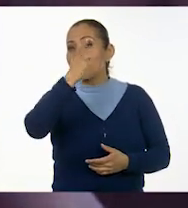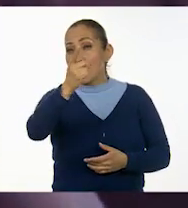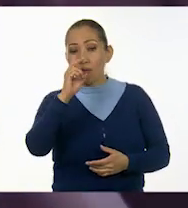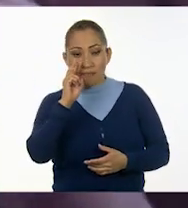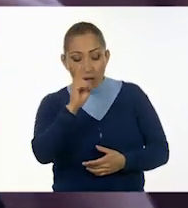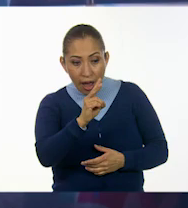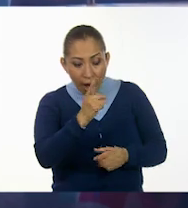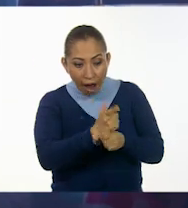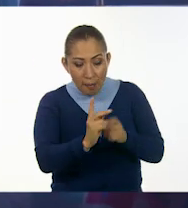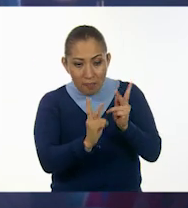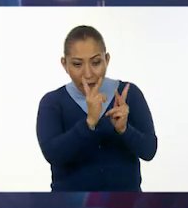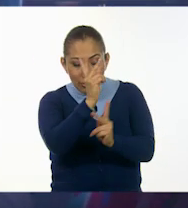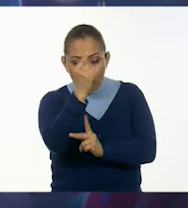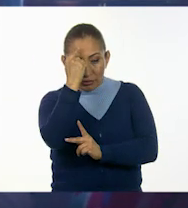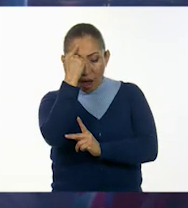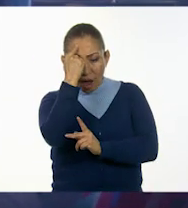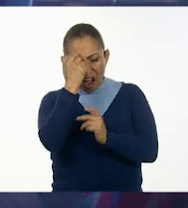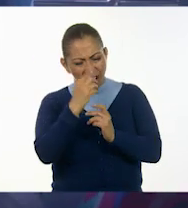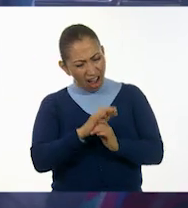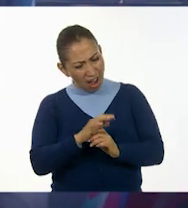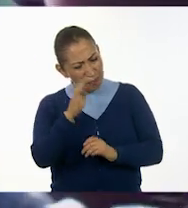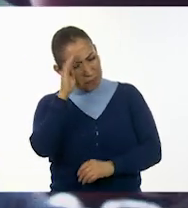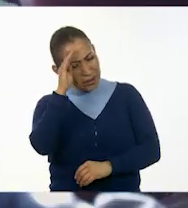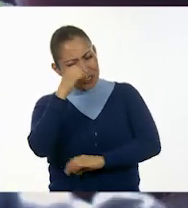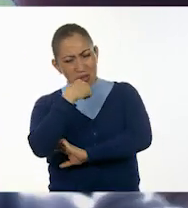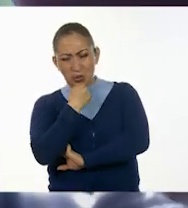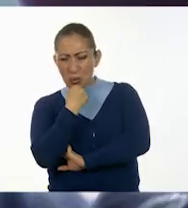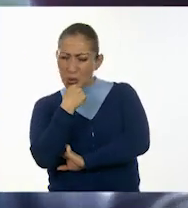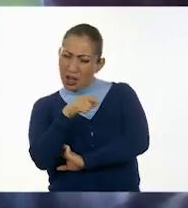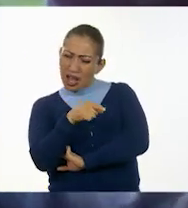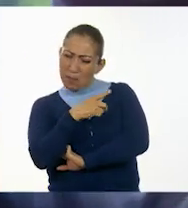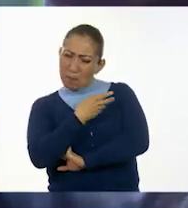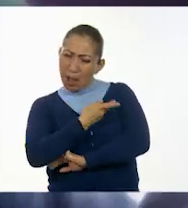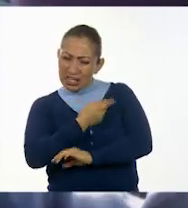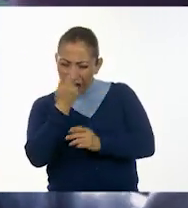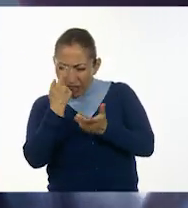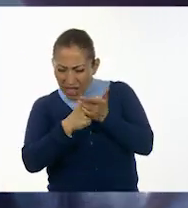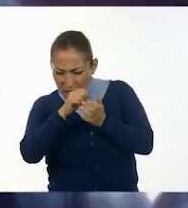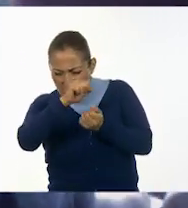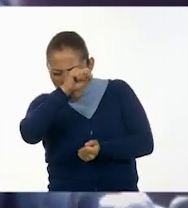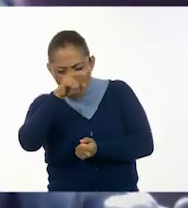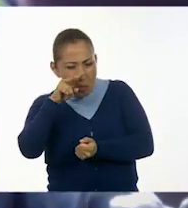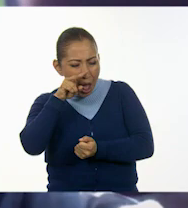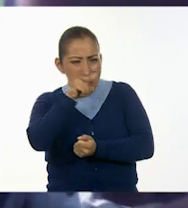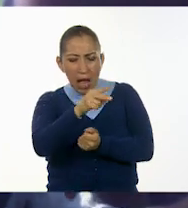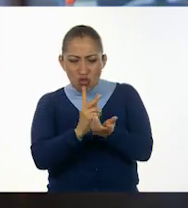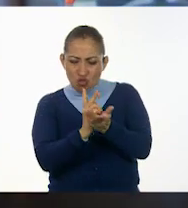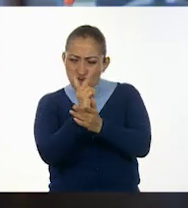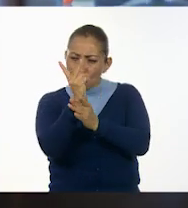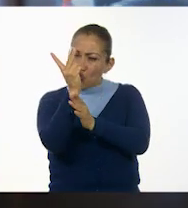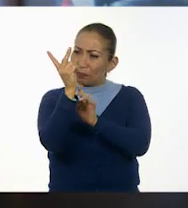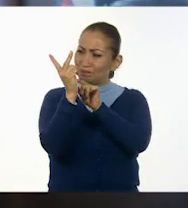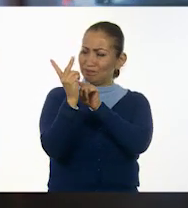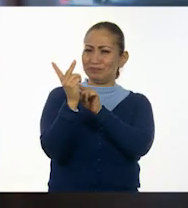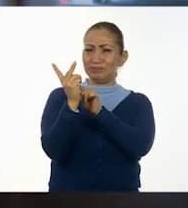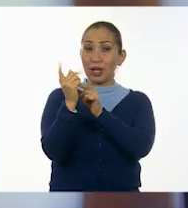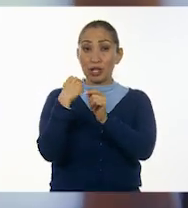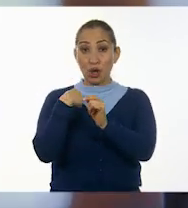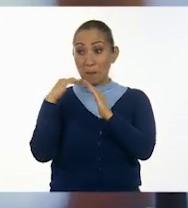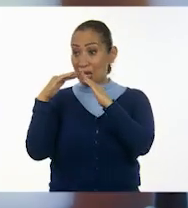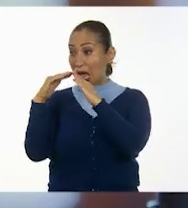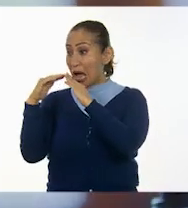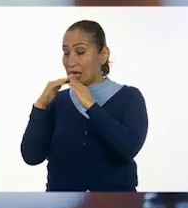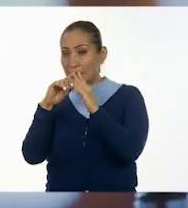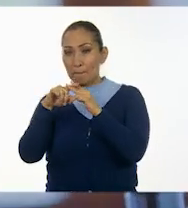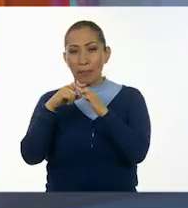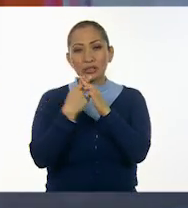una plantita y en mi cabeza solo podía pensar qué tenía que pasar en él para que pudiera crecer. En mi casa